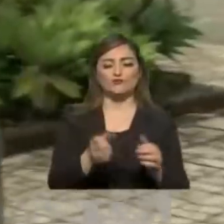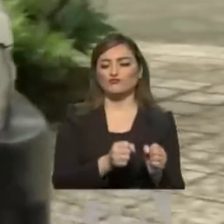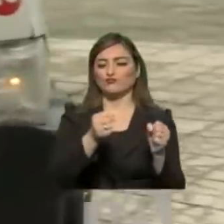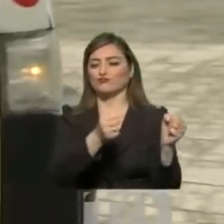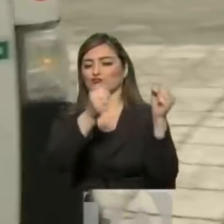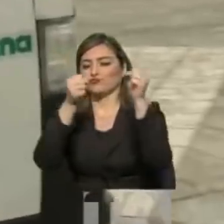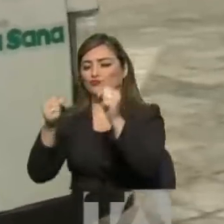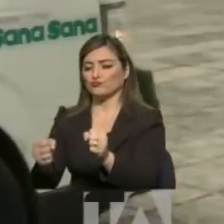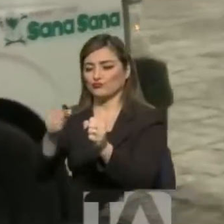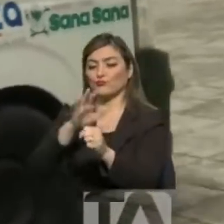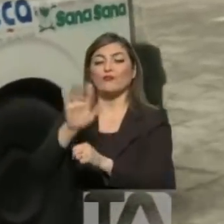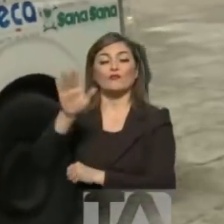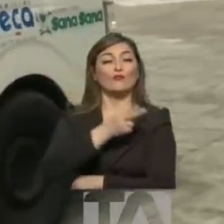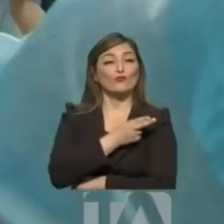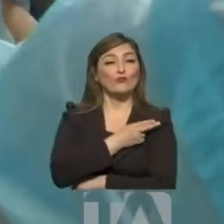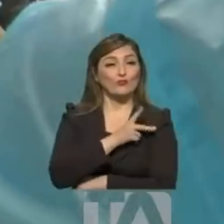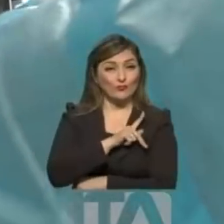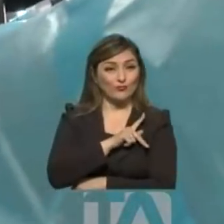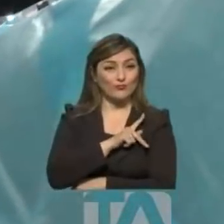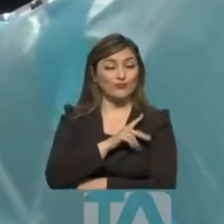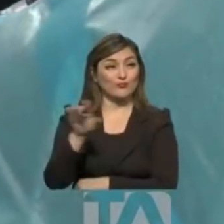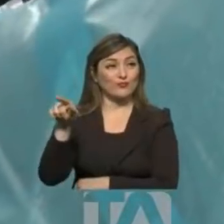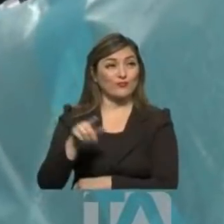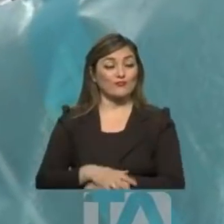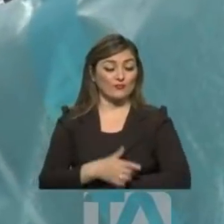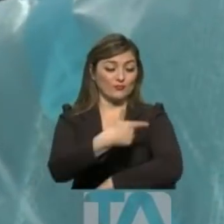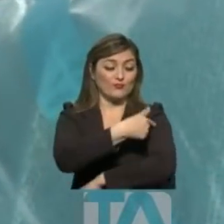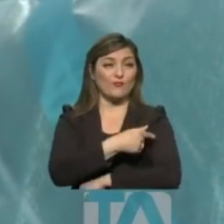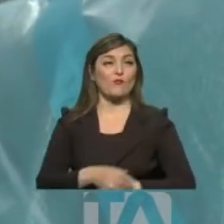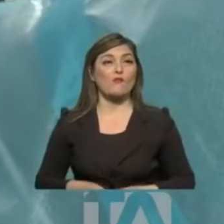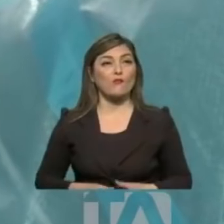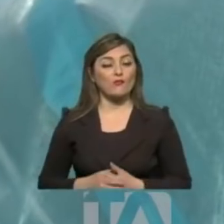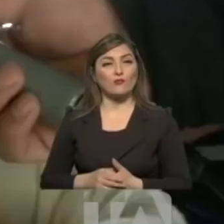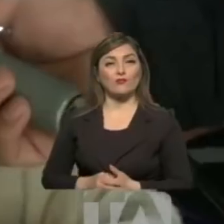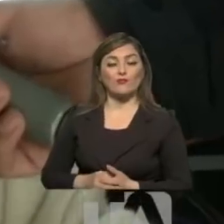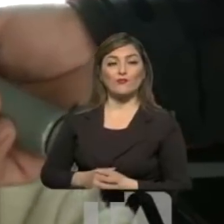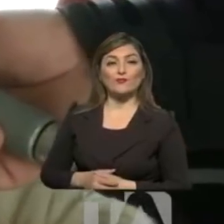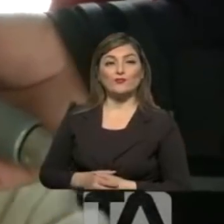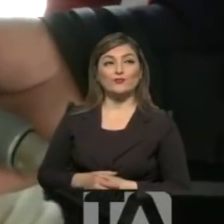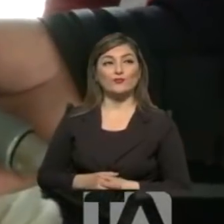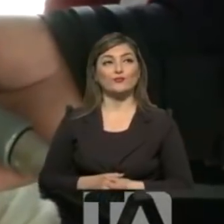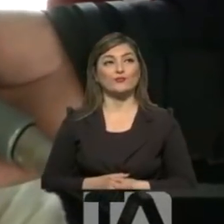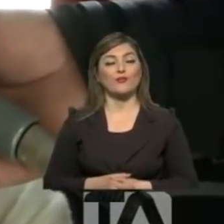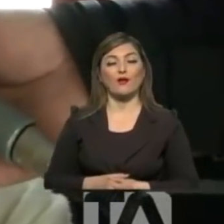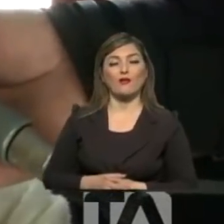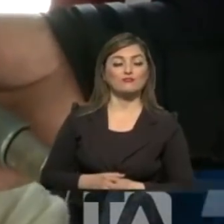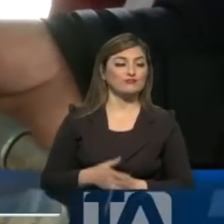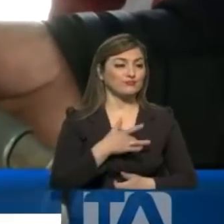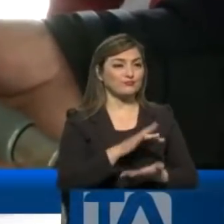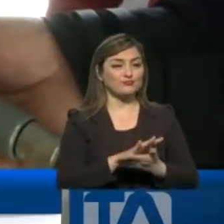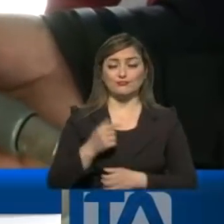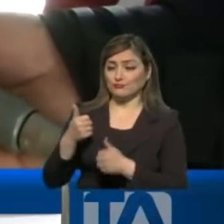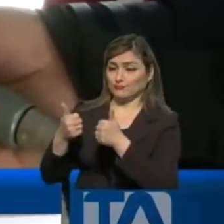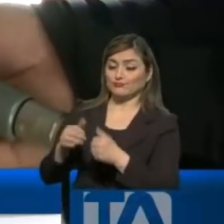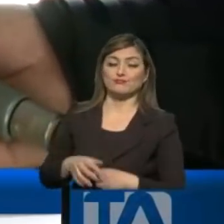Escuela Politécnica del Ejército, para que allí una brigada la pueda inmunizar. Tranquila. ¿Sí está bien?